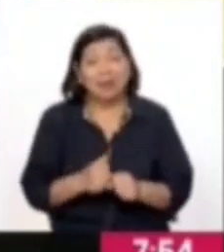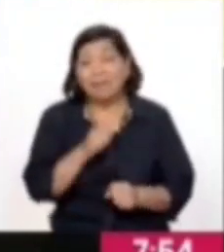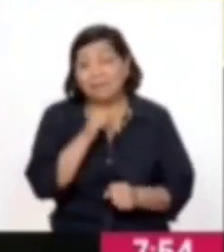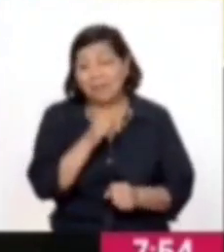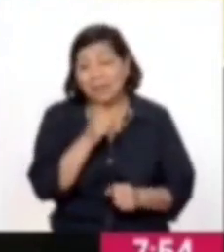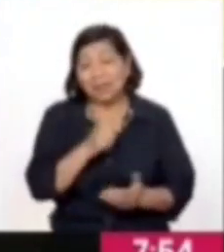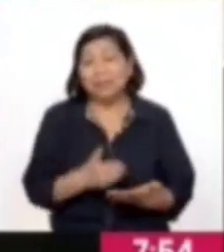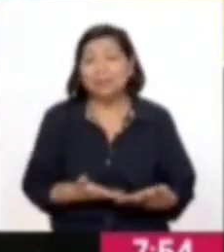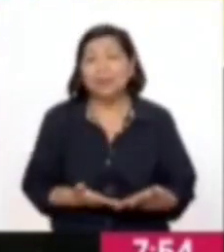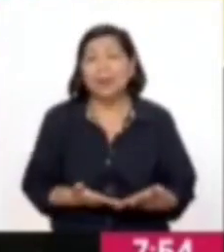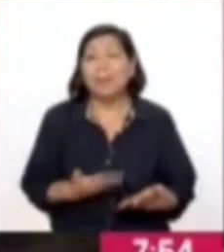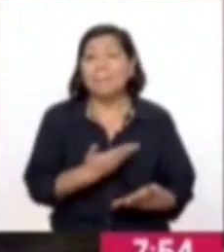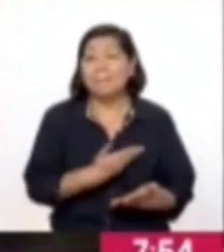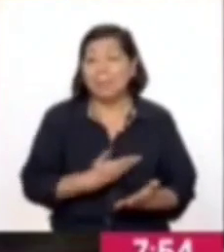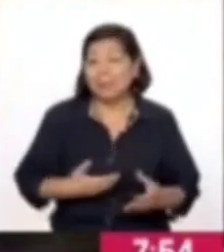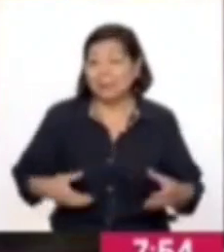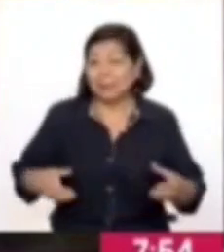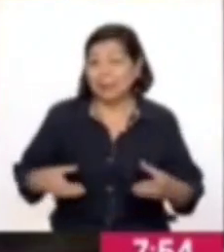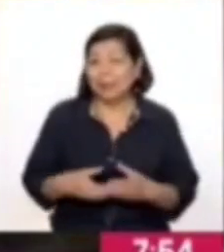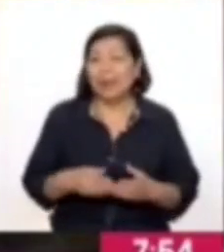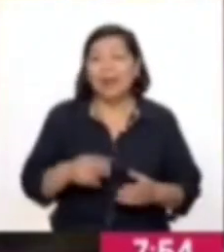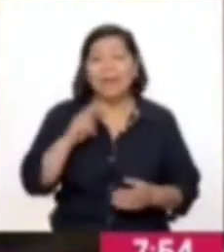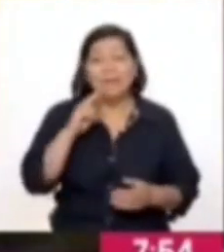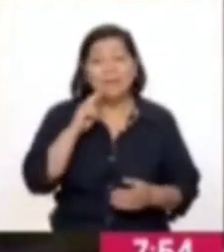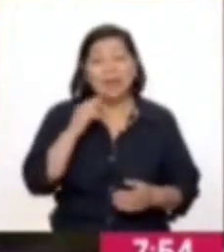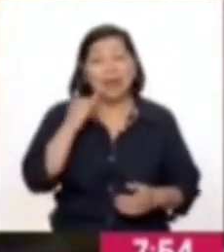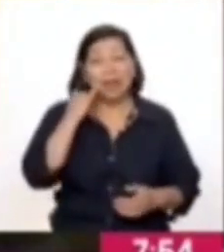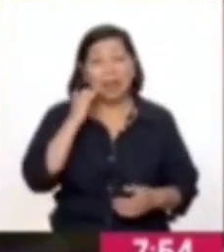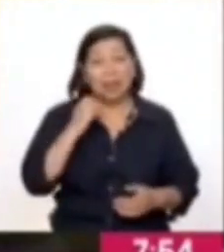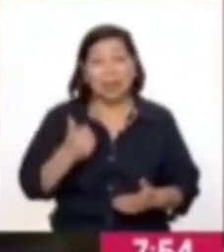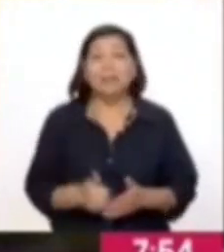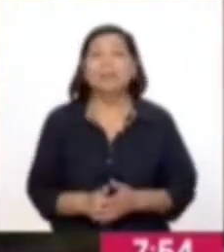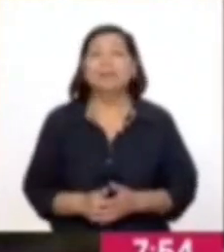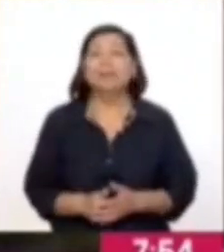Gracias a Alan Watkin, presidente del Comité Vitivinícola de ICA. Estamos donde está la noticia.